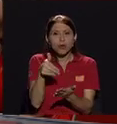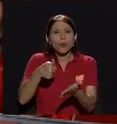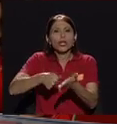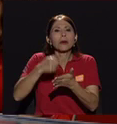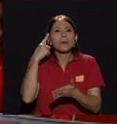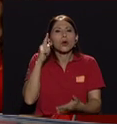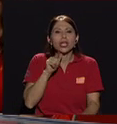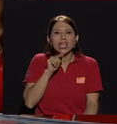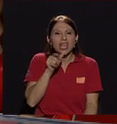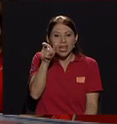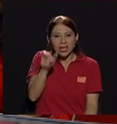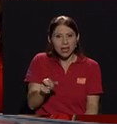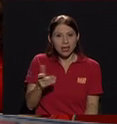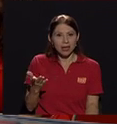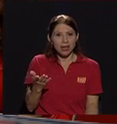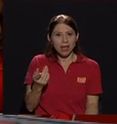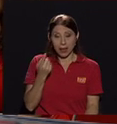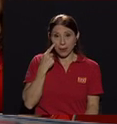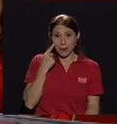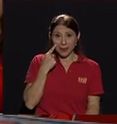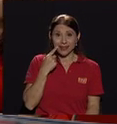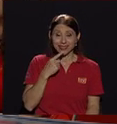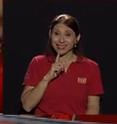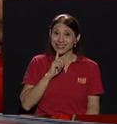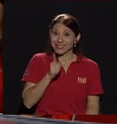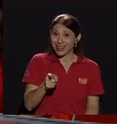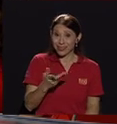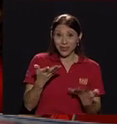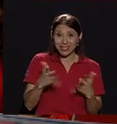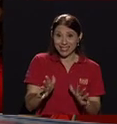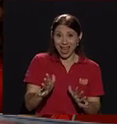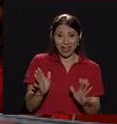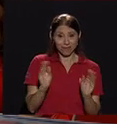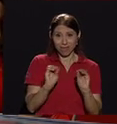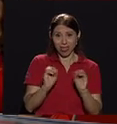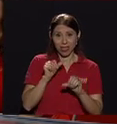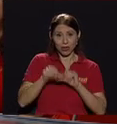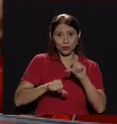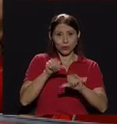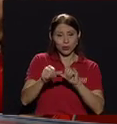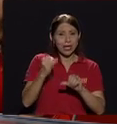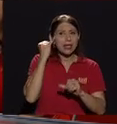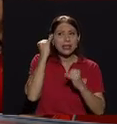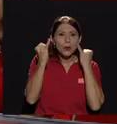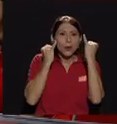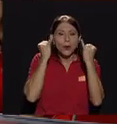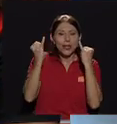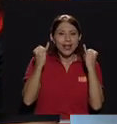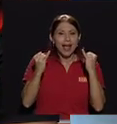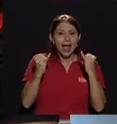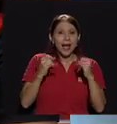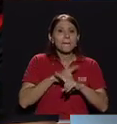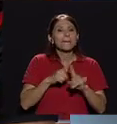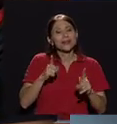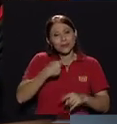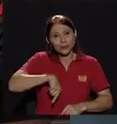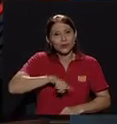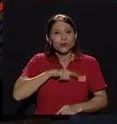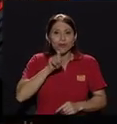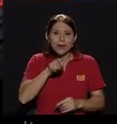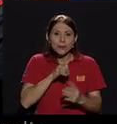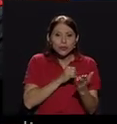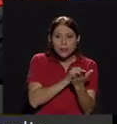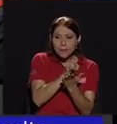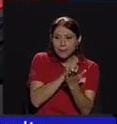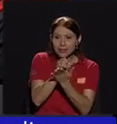Sí. Ver si es cierto que ya no estamos en aquella lucha ideológica, sin embargo, sí deberíamos investigar, ¿verdad?, cuáles